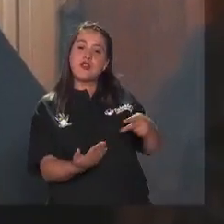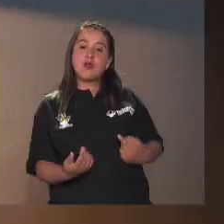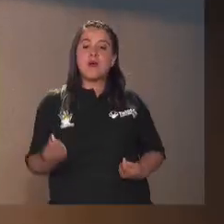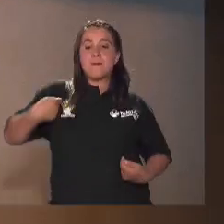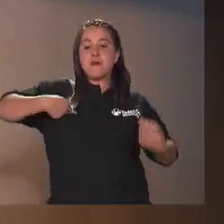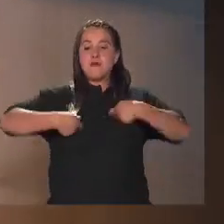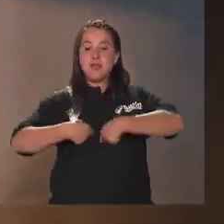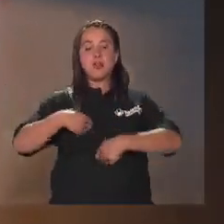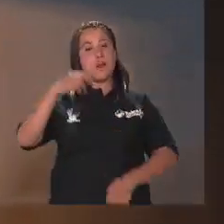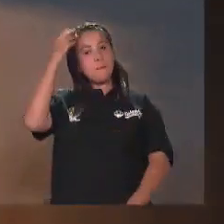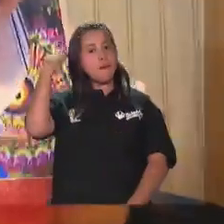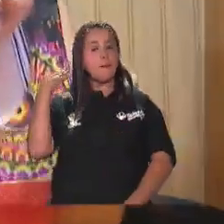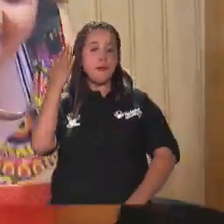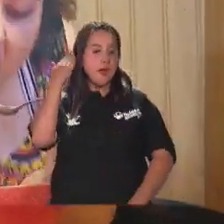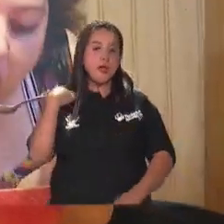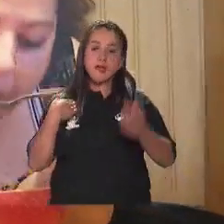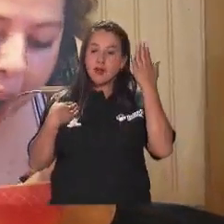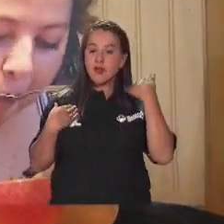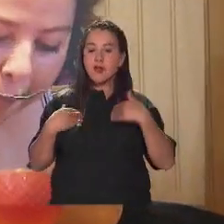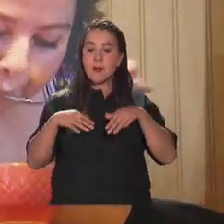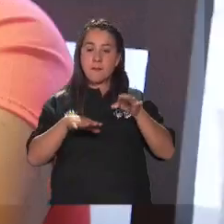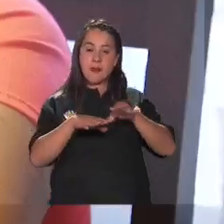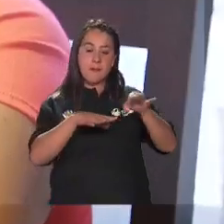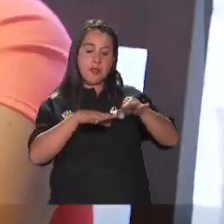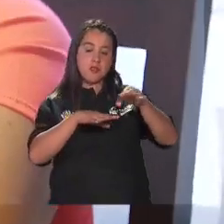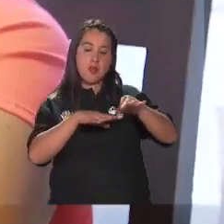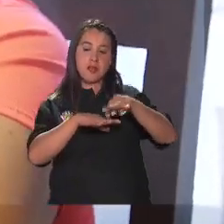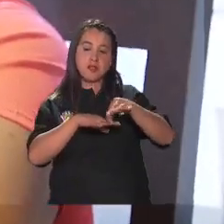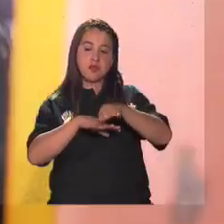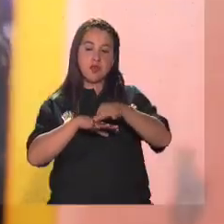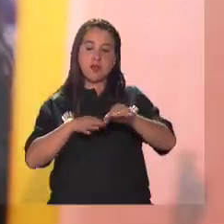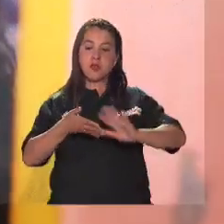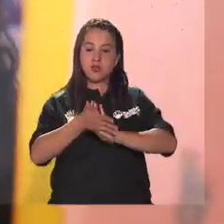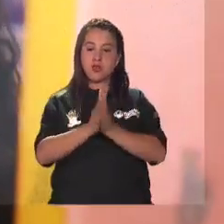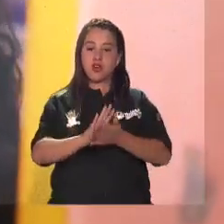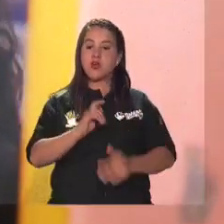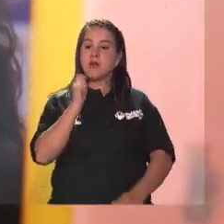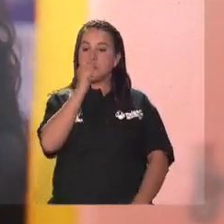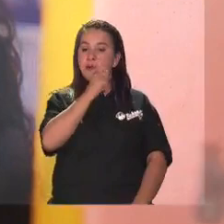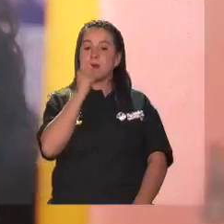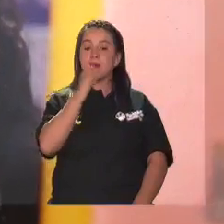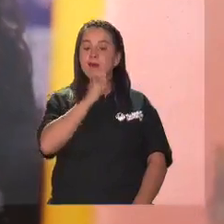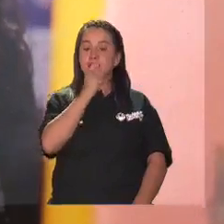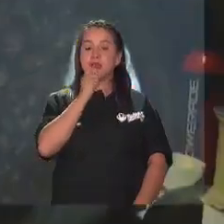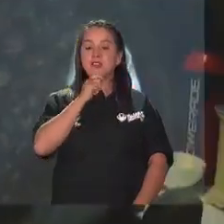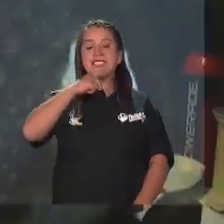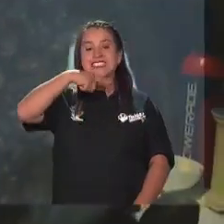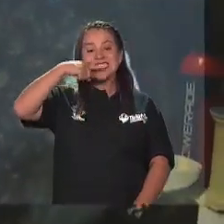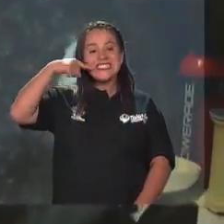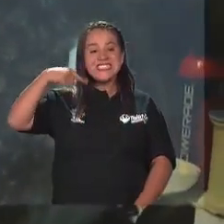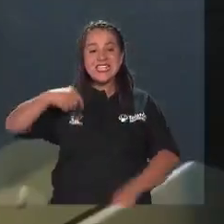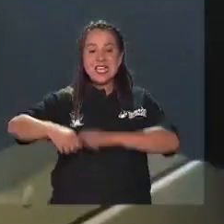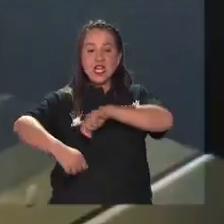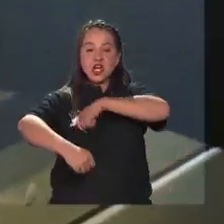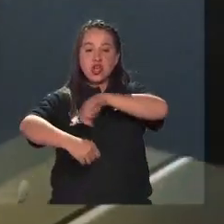me peino, me baño, me pinto las uñas, me maquillo, me cepillo los dientes,